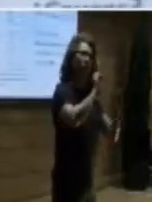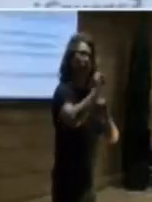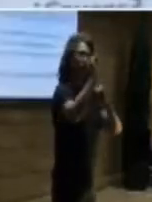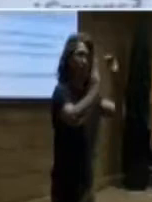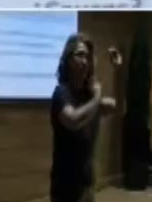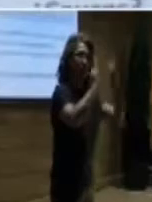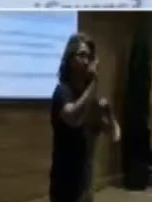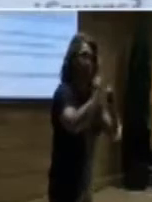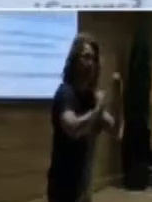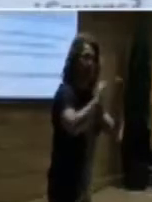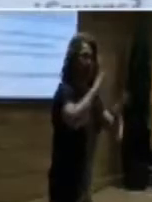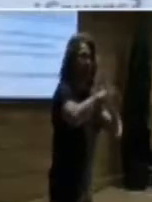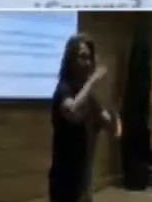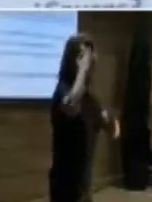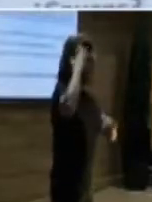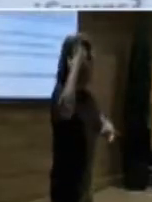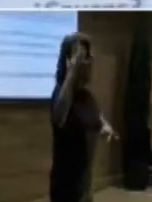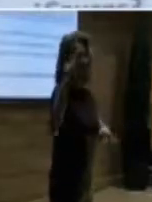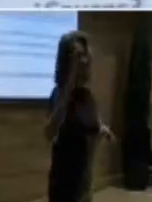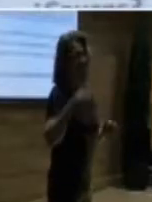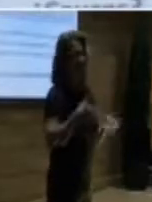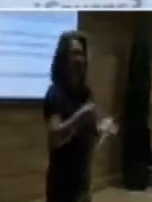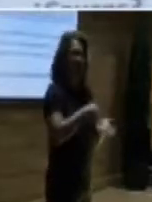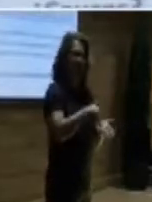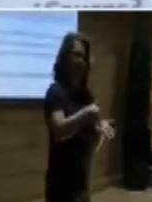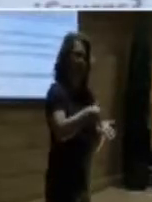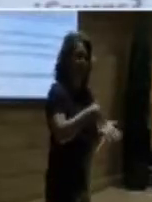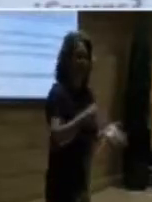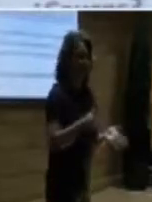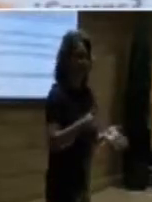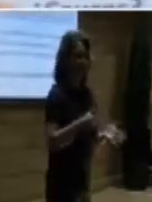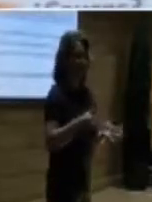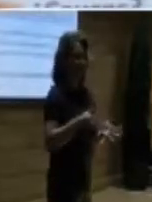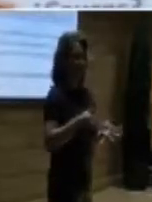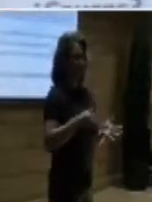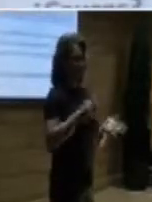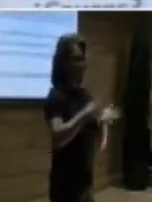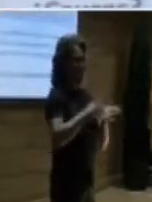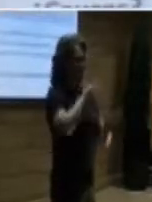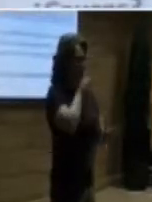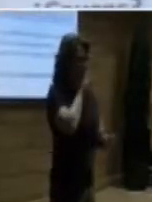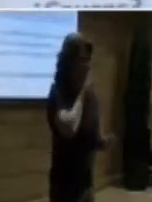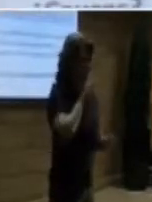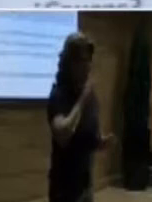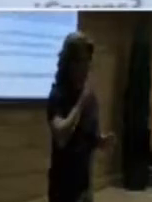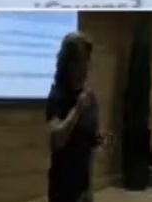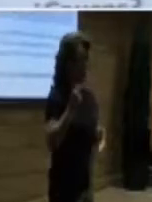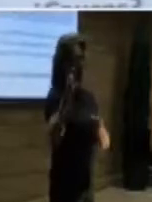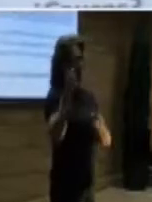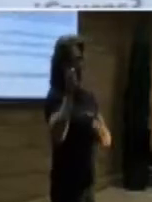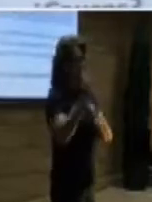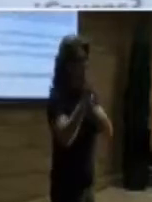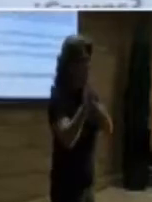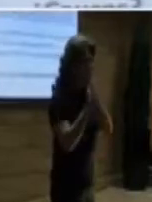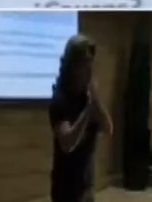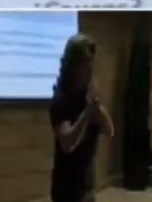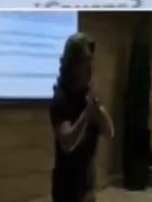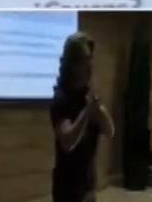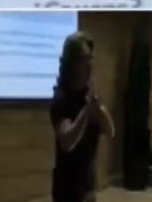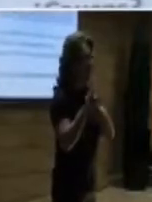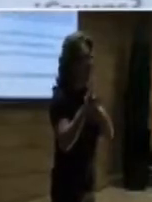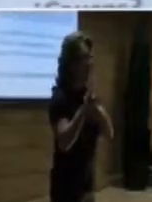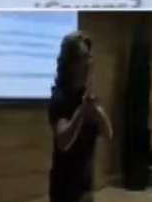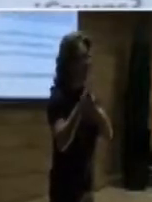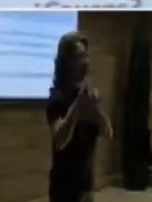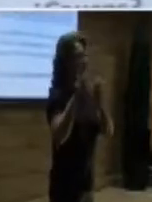Es decir, que hay un infradiagnóstico. Y este dato se corrobora con estudios como este. Es